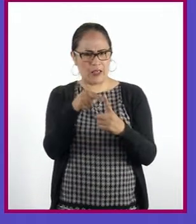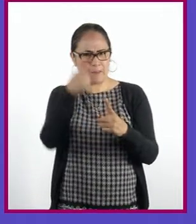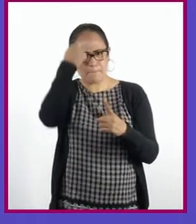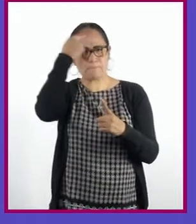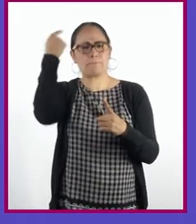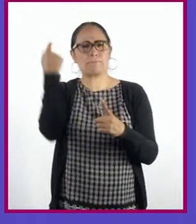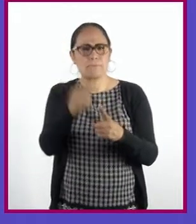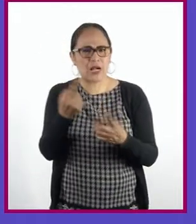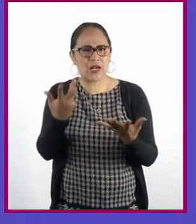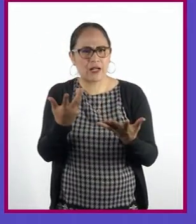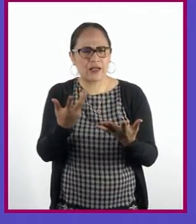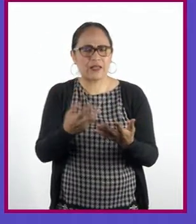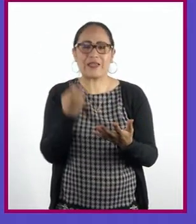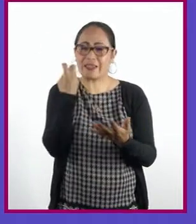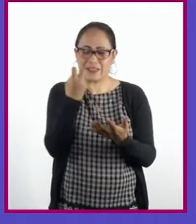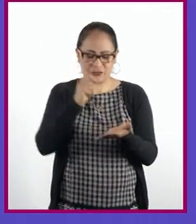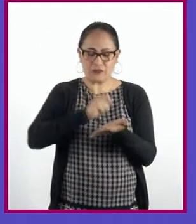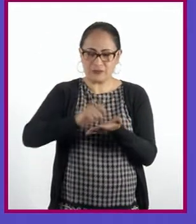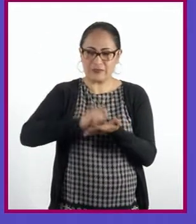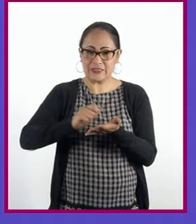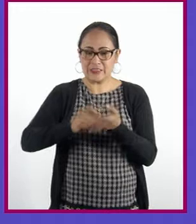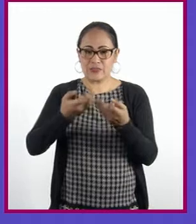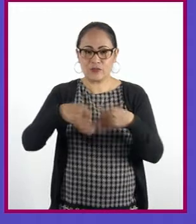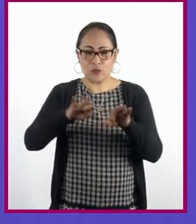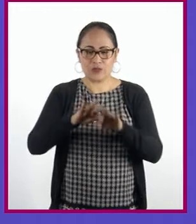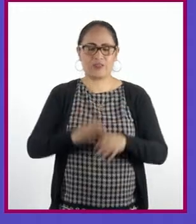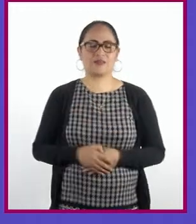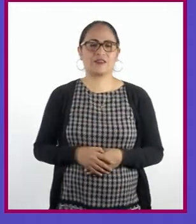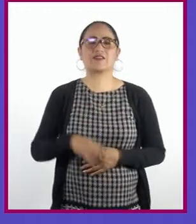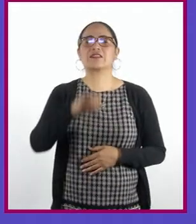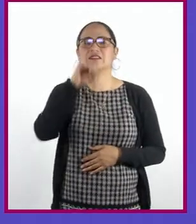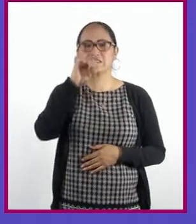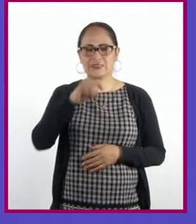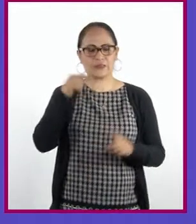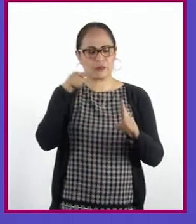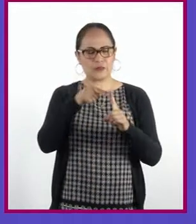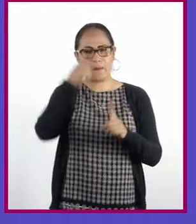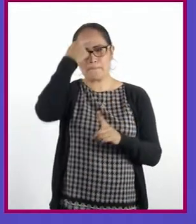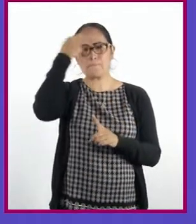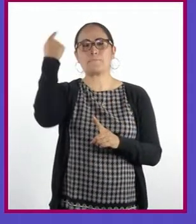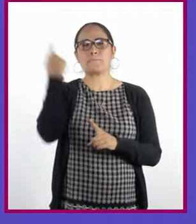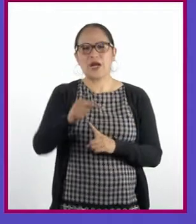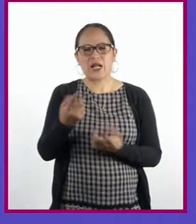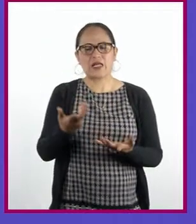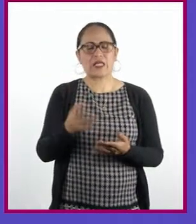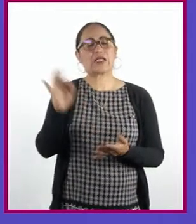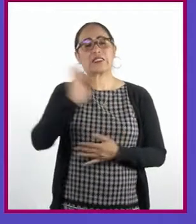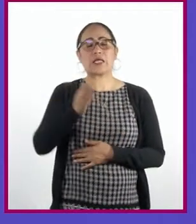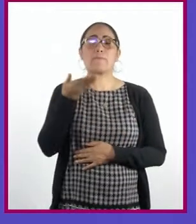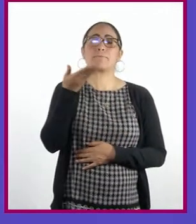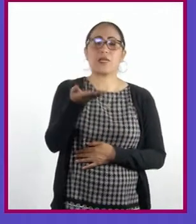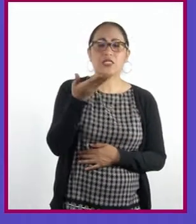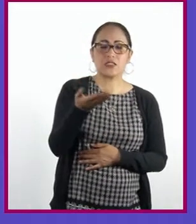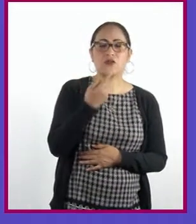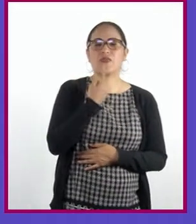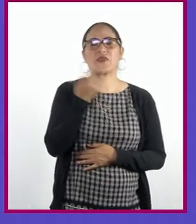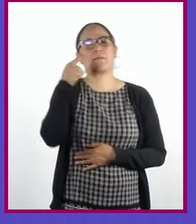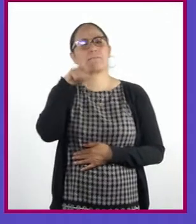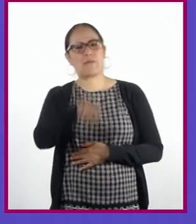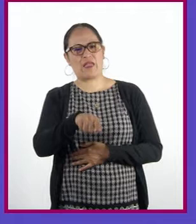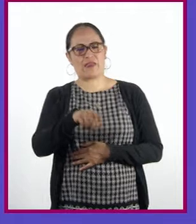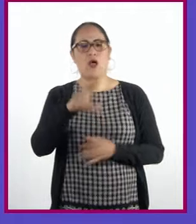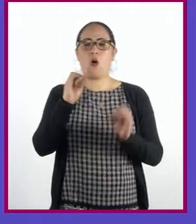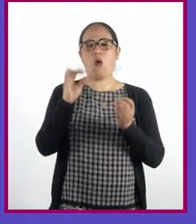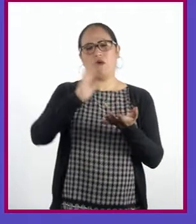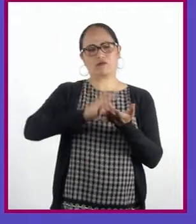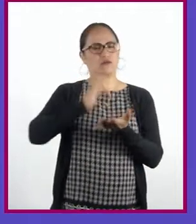escribir la carta. Recordemos que dicha intención puede ser una petición, un reclamo o un